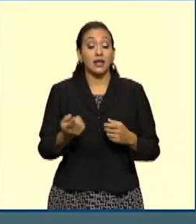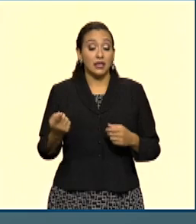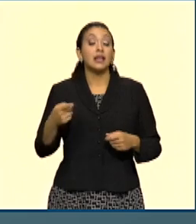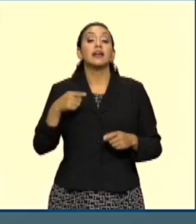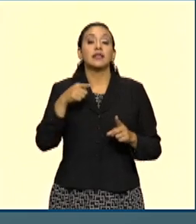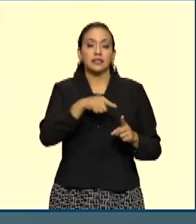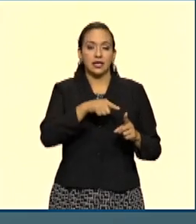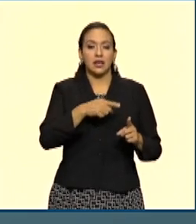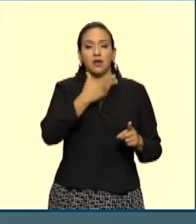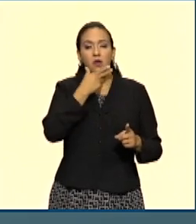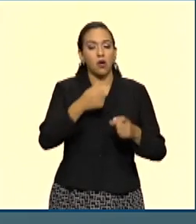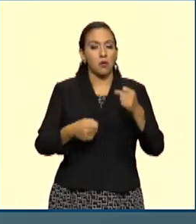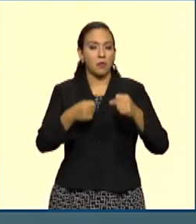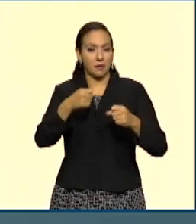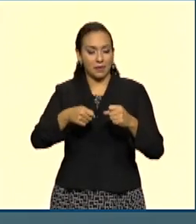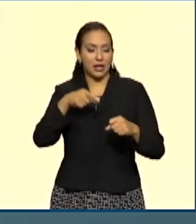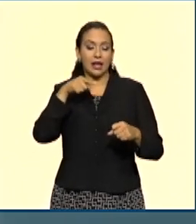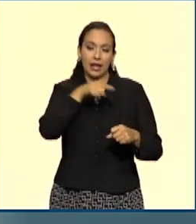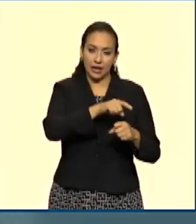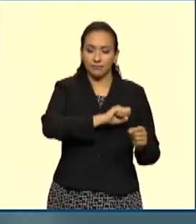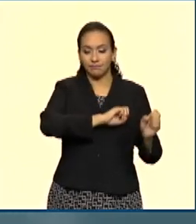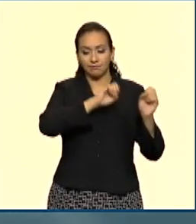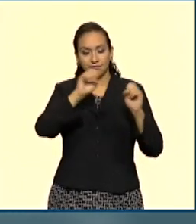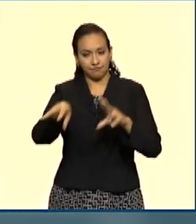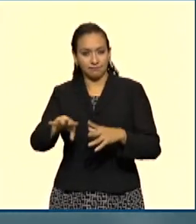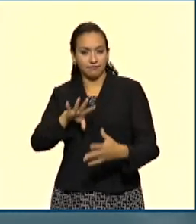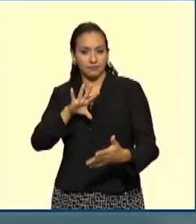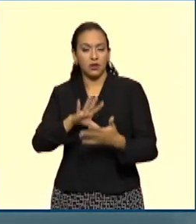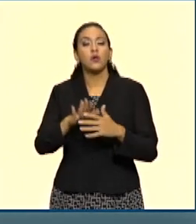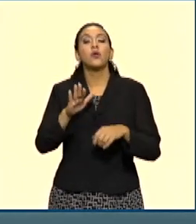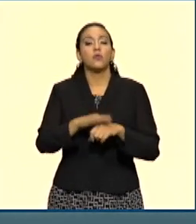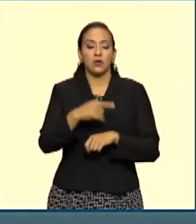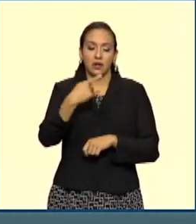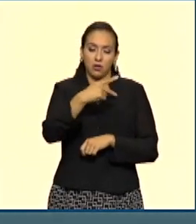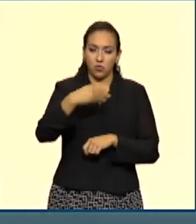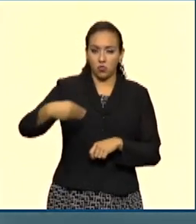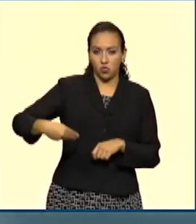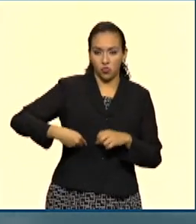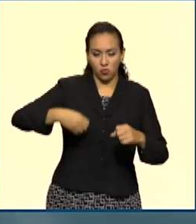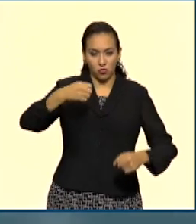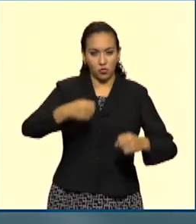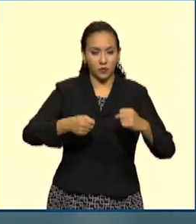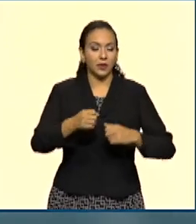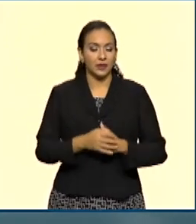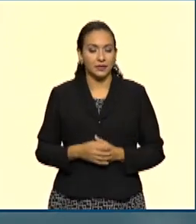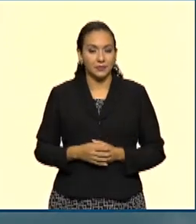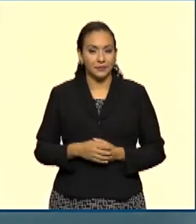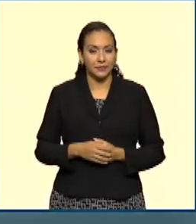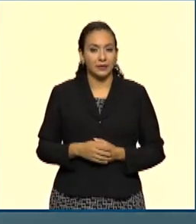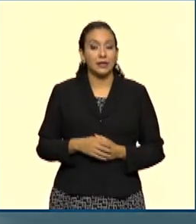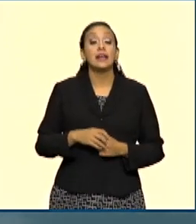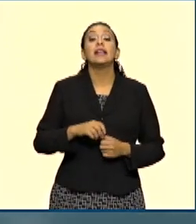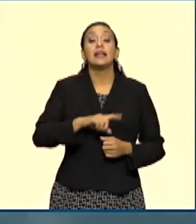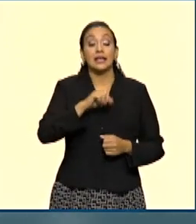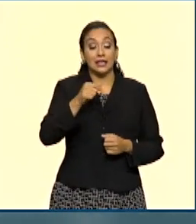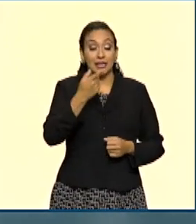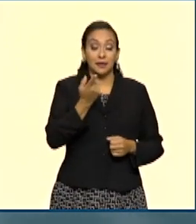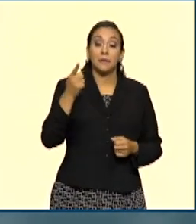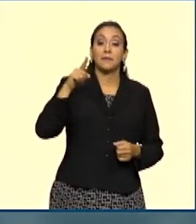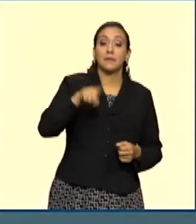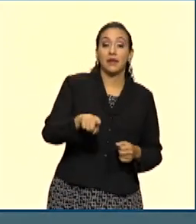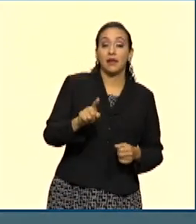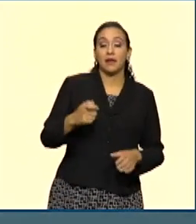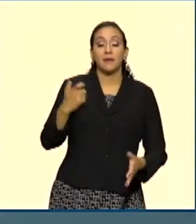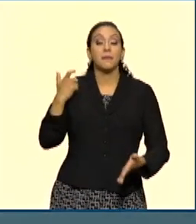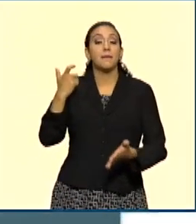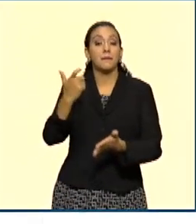responsable por homicidio, lesiones y daño en los bienes, por lo que se le condonó, precisamente se le hizo una condena al pago